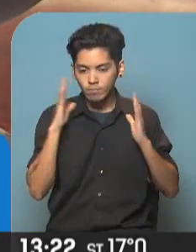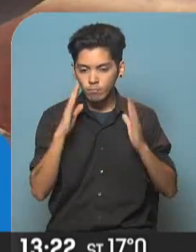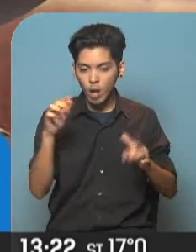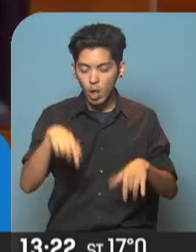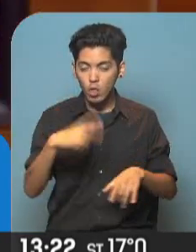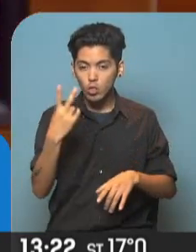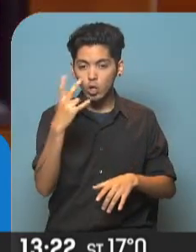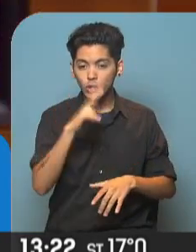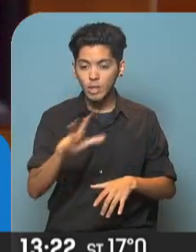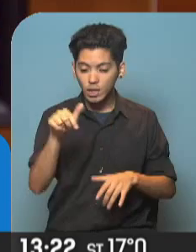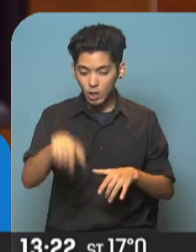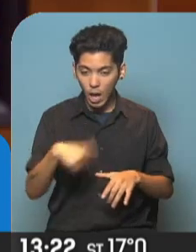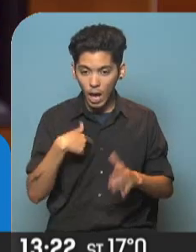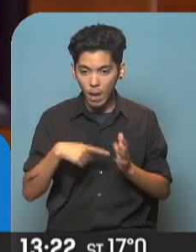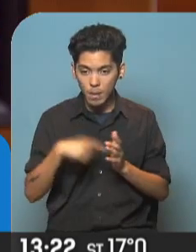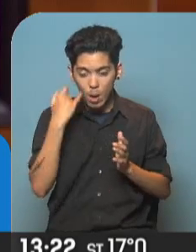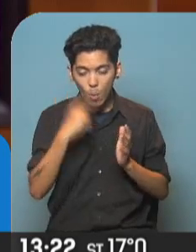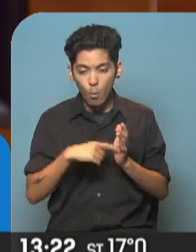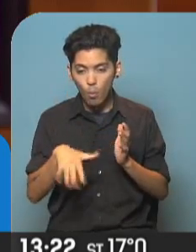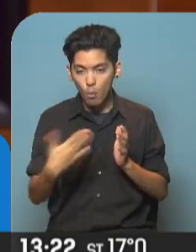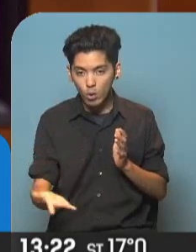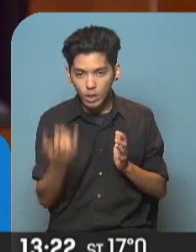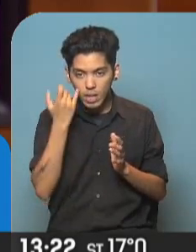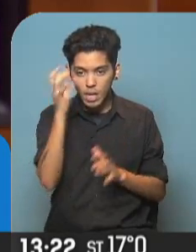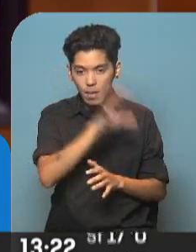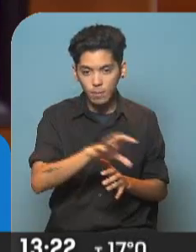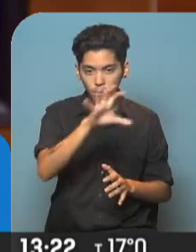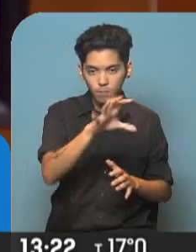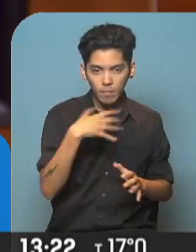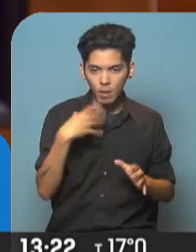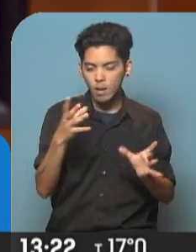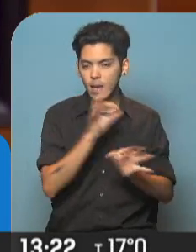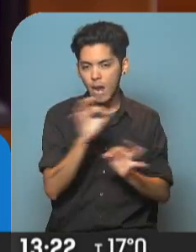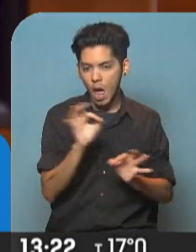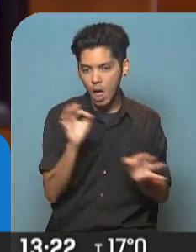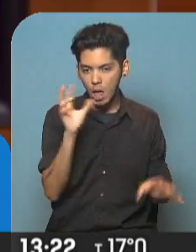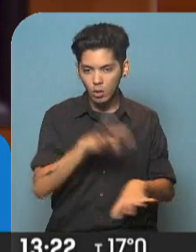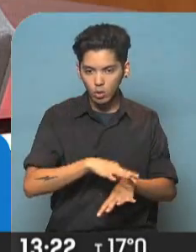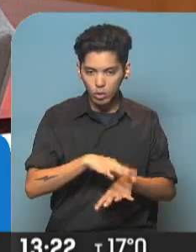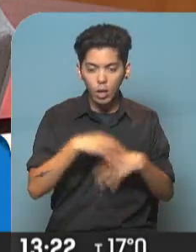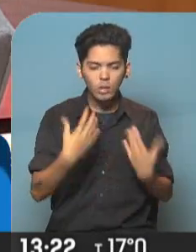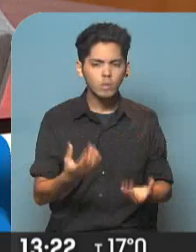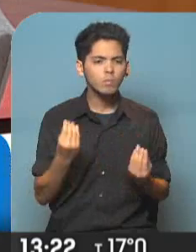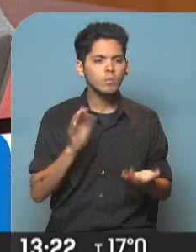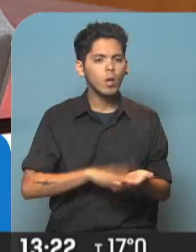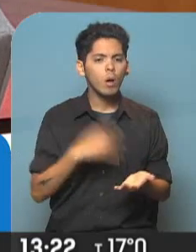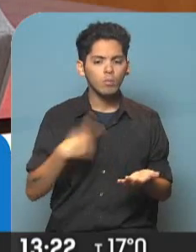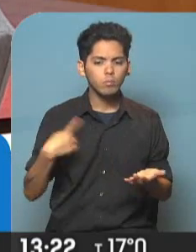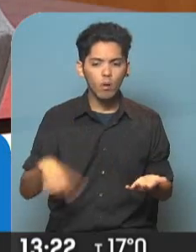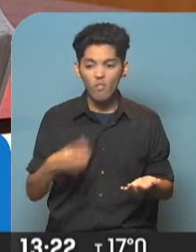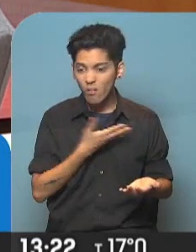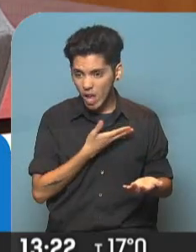están en Capital y Provincia de Buenos Aires, y el interior está desguarnecido, está desprotegido. ¿Y esto es una cuestión de políticas de